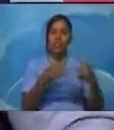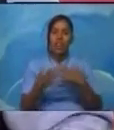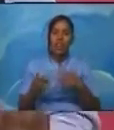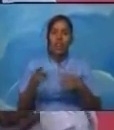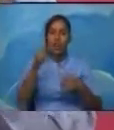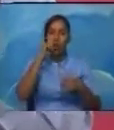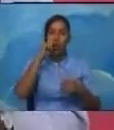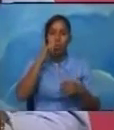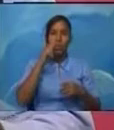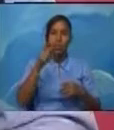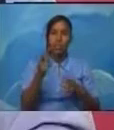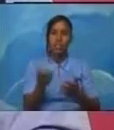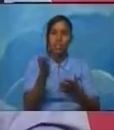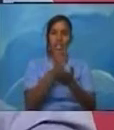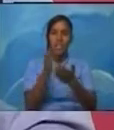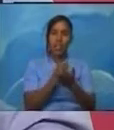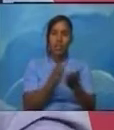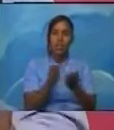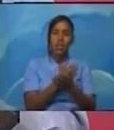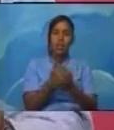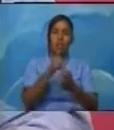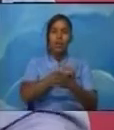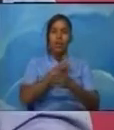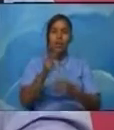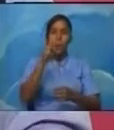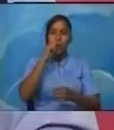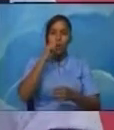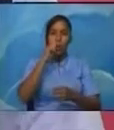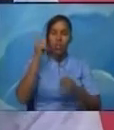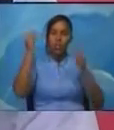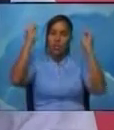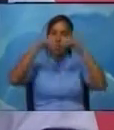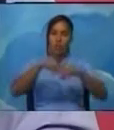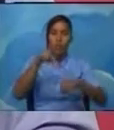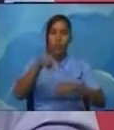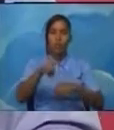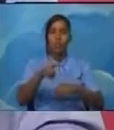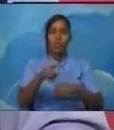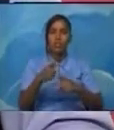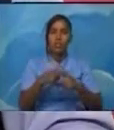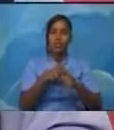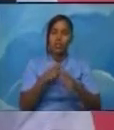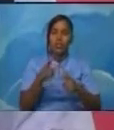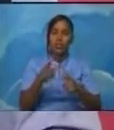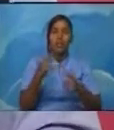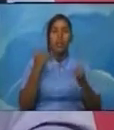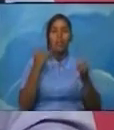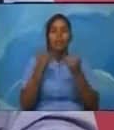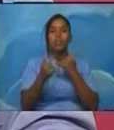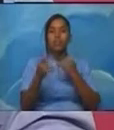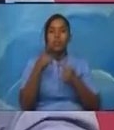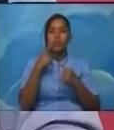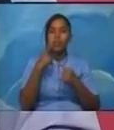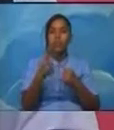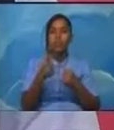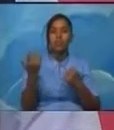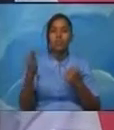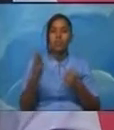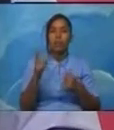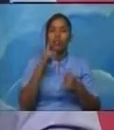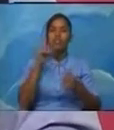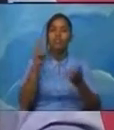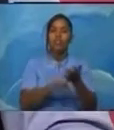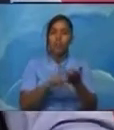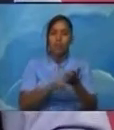a los mormones, estoy leyendo el libro de los mormones porque es que yo los voy a convencer. Y al final dice: hermano, parece que allá